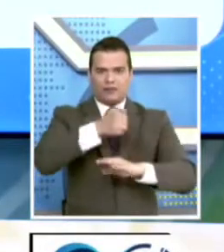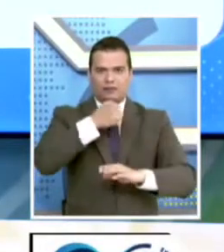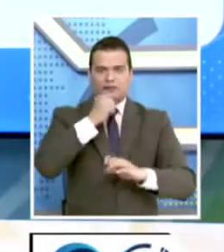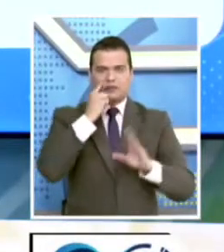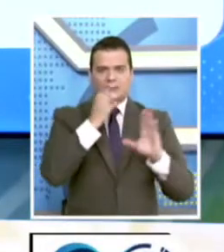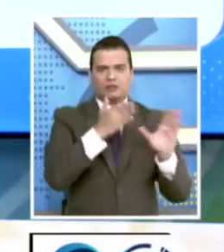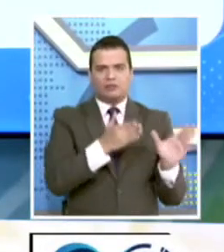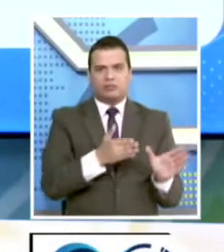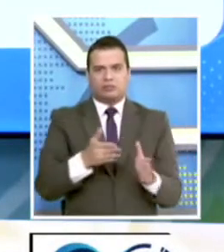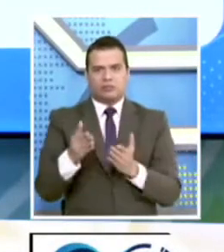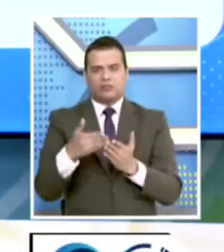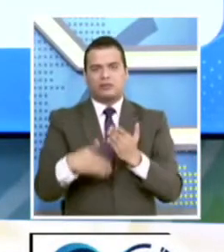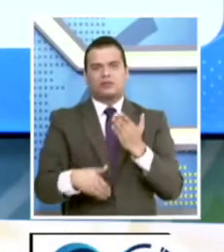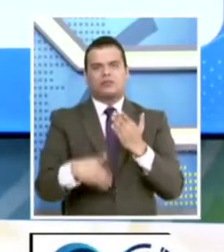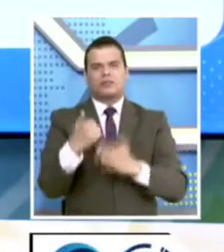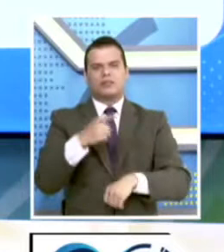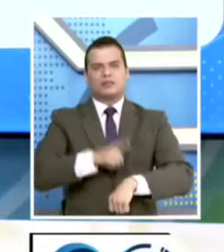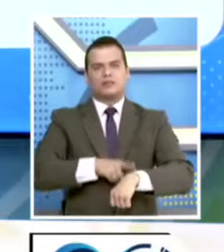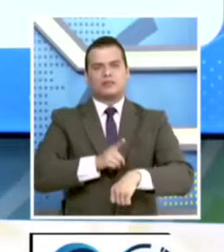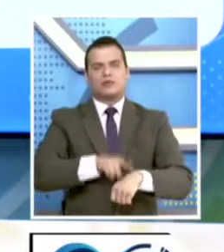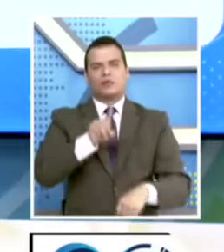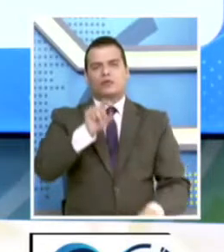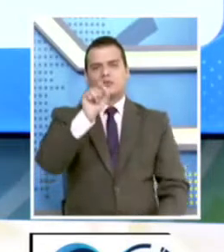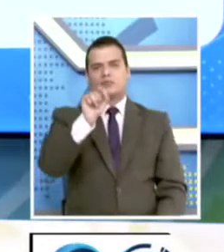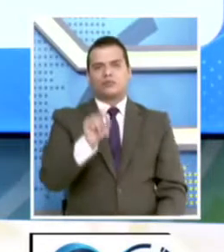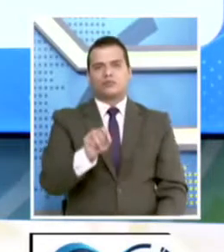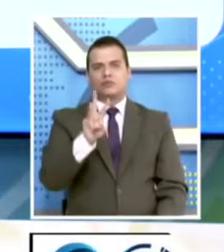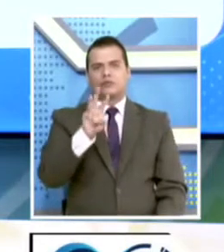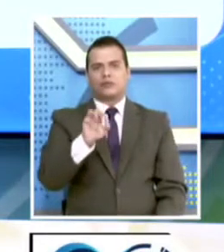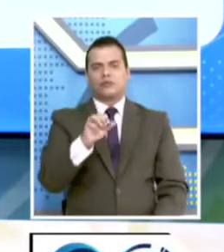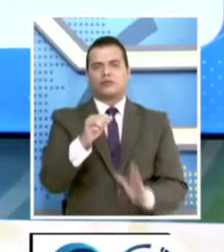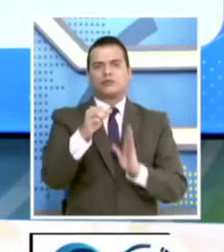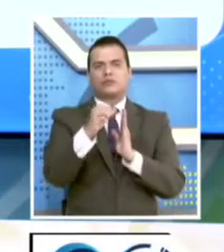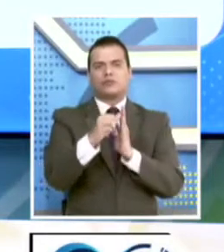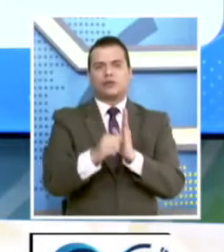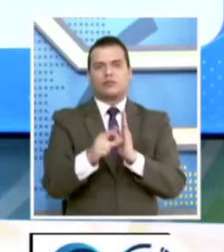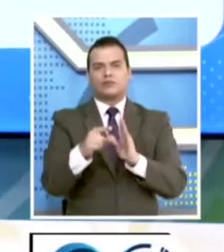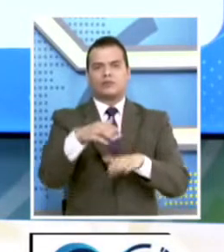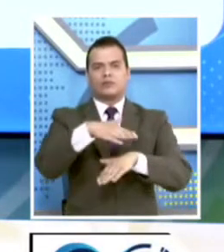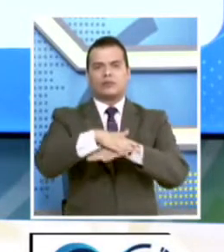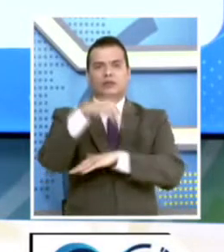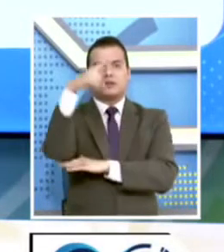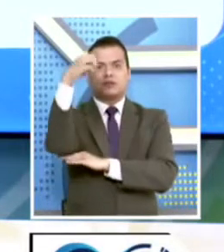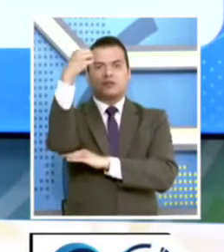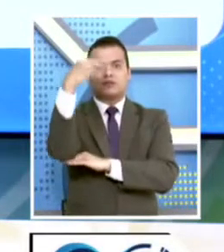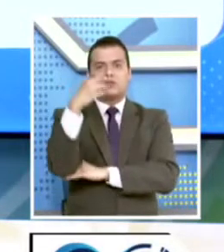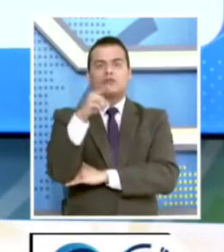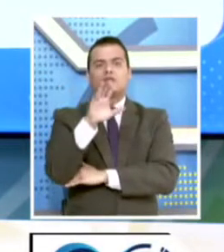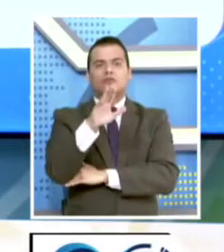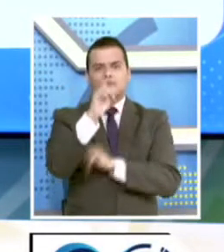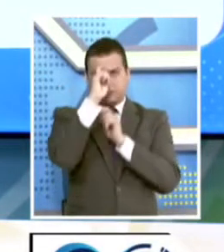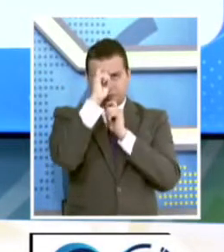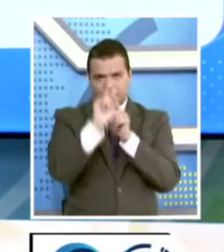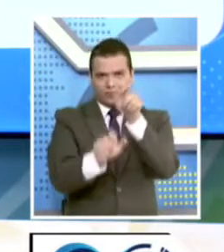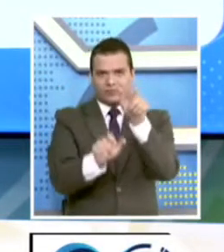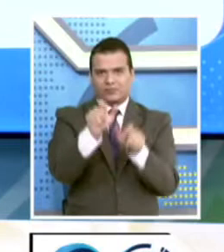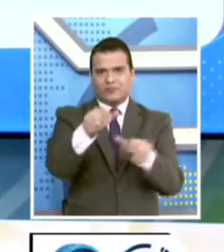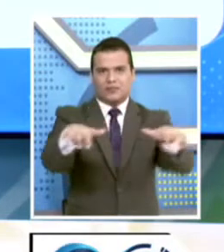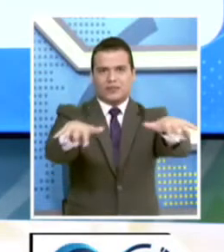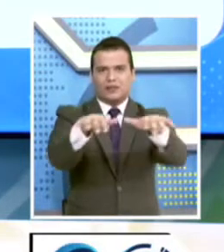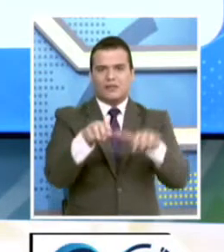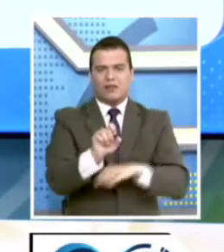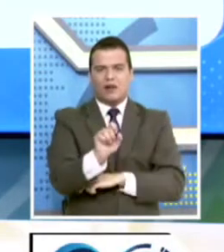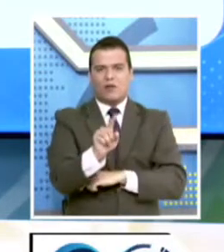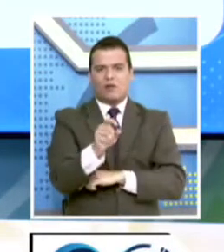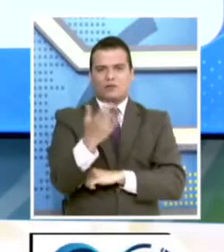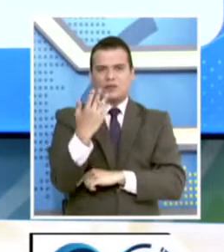de nuestro noticiero a partir de la 1:30 de la tarde, el programa Tardes del Sol rendirá un homenaje a los 11 diputados del Valle